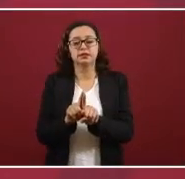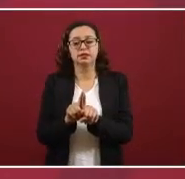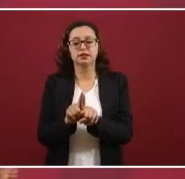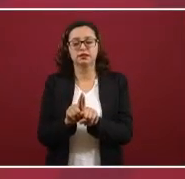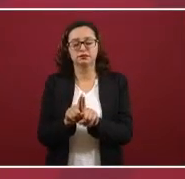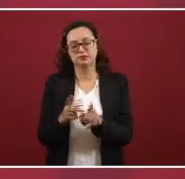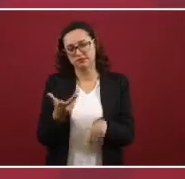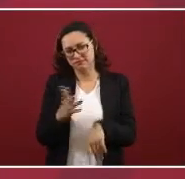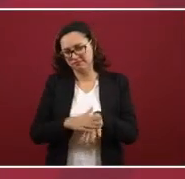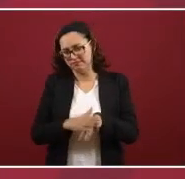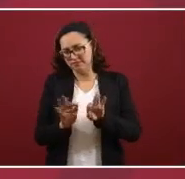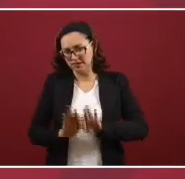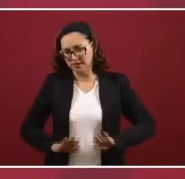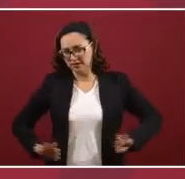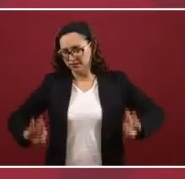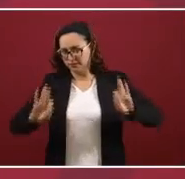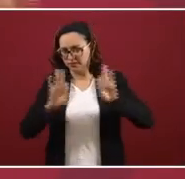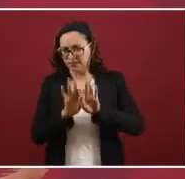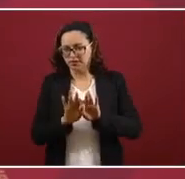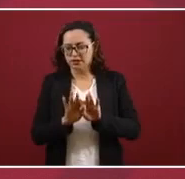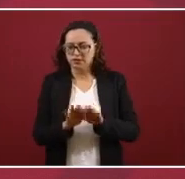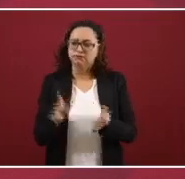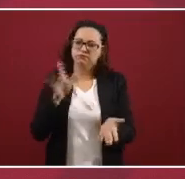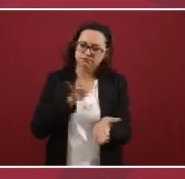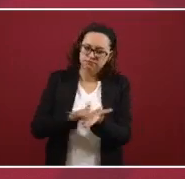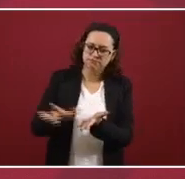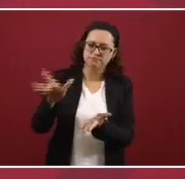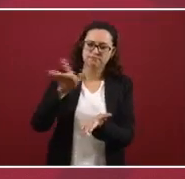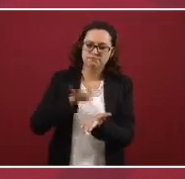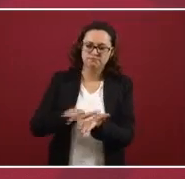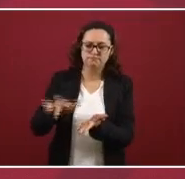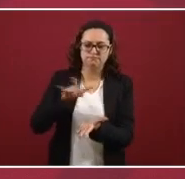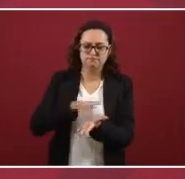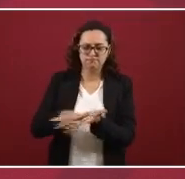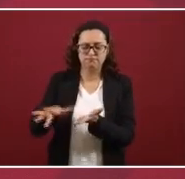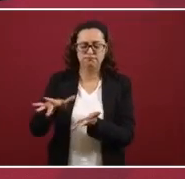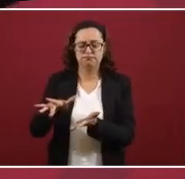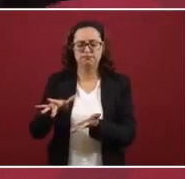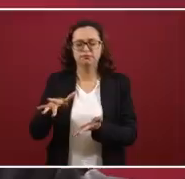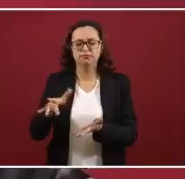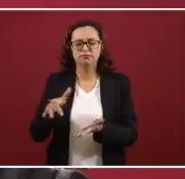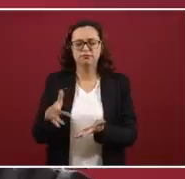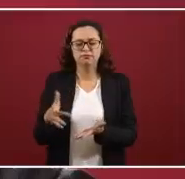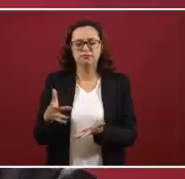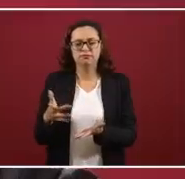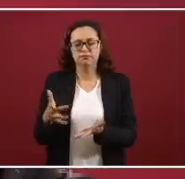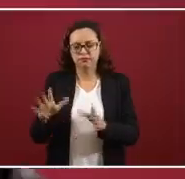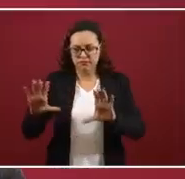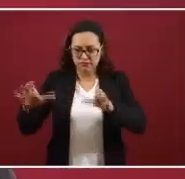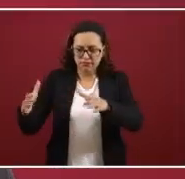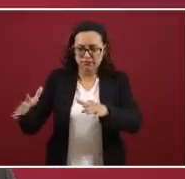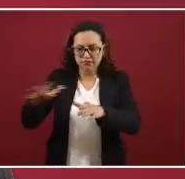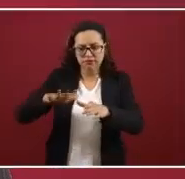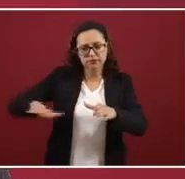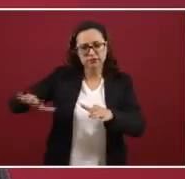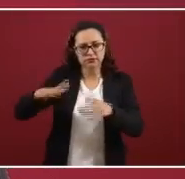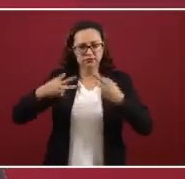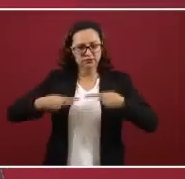y eso es lo más importante, un apoyo a un sector de la población.